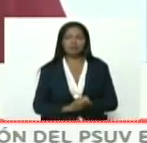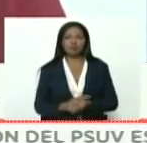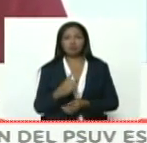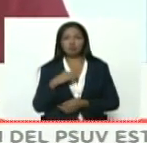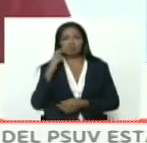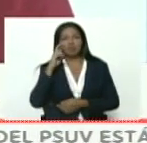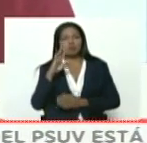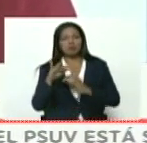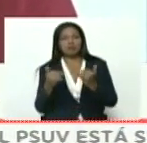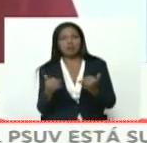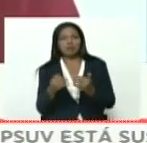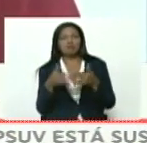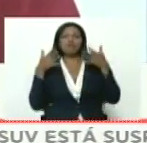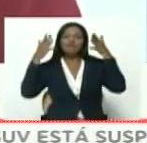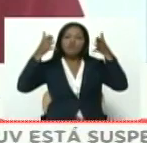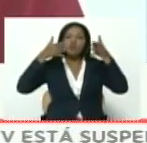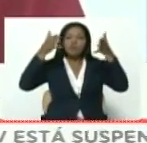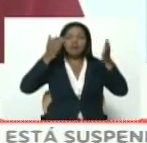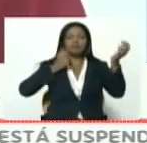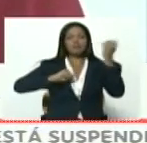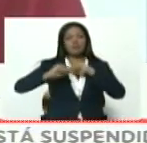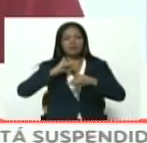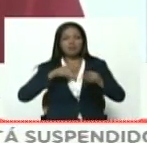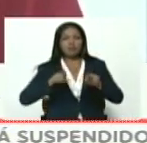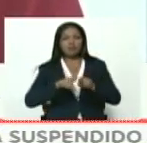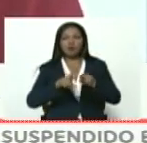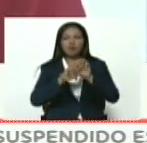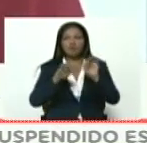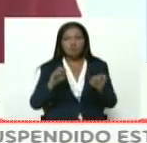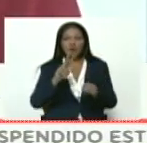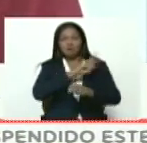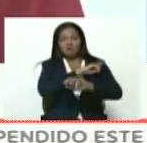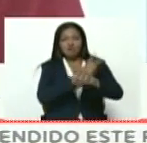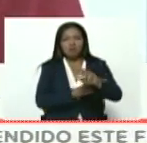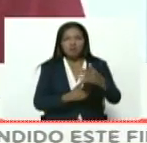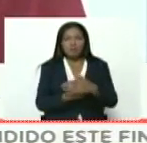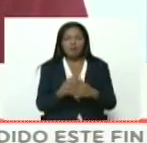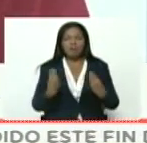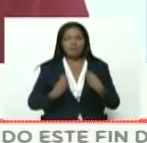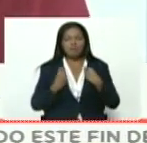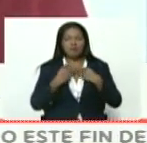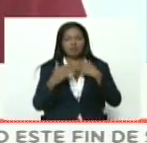definido que debemos formarnos para la defensa como la mayor fuerza viva